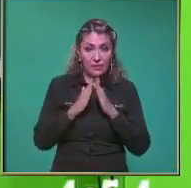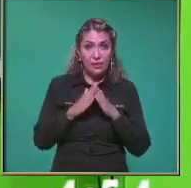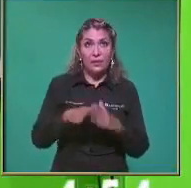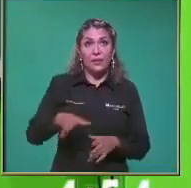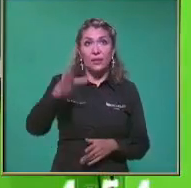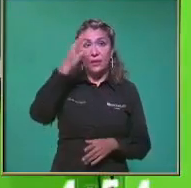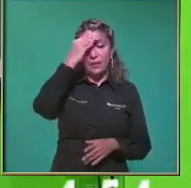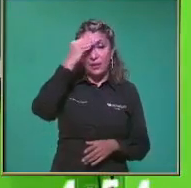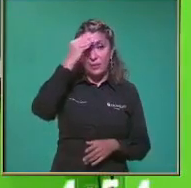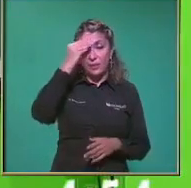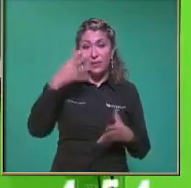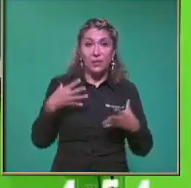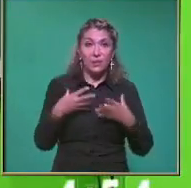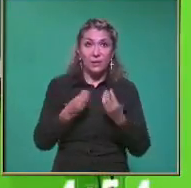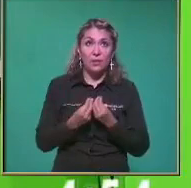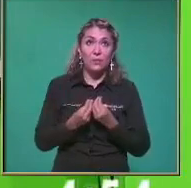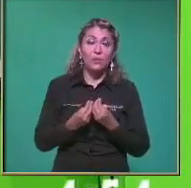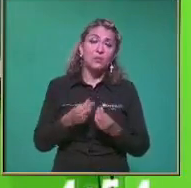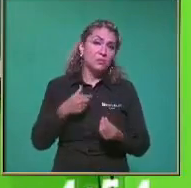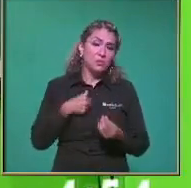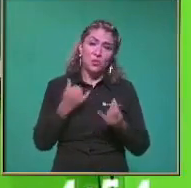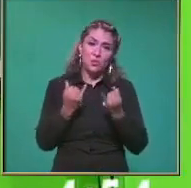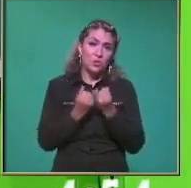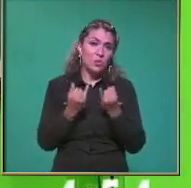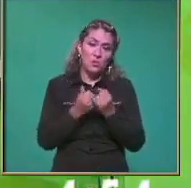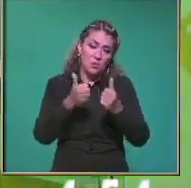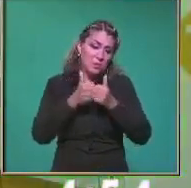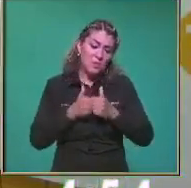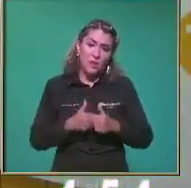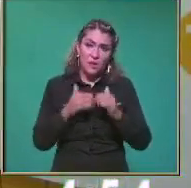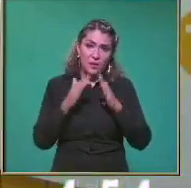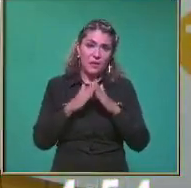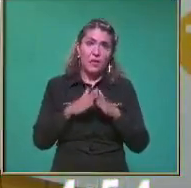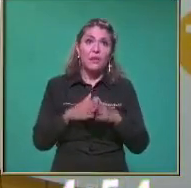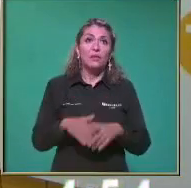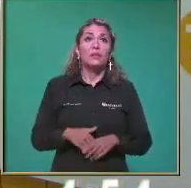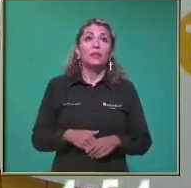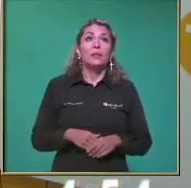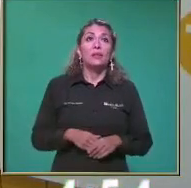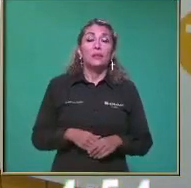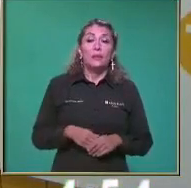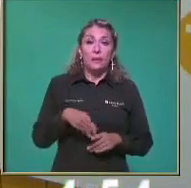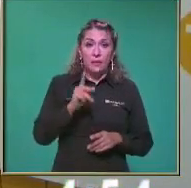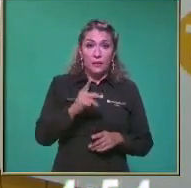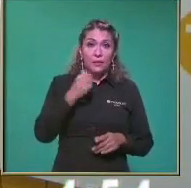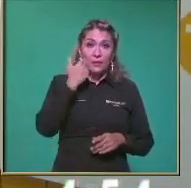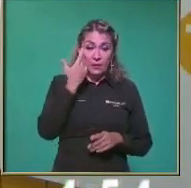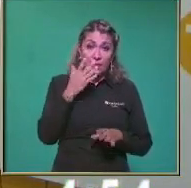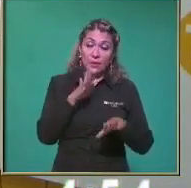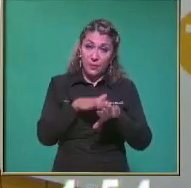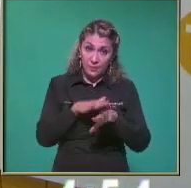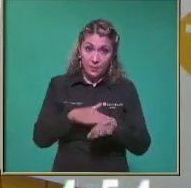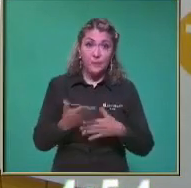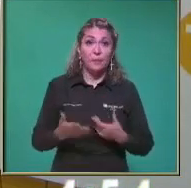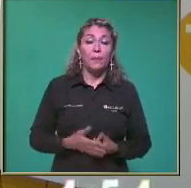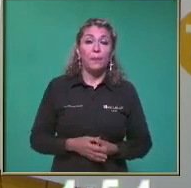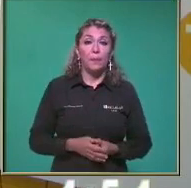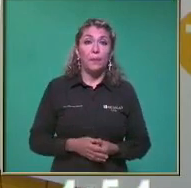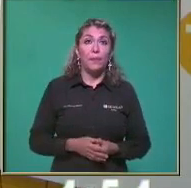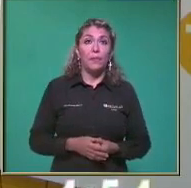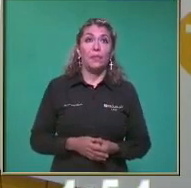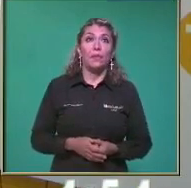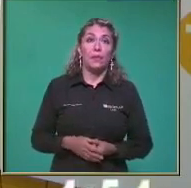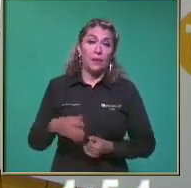aprendemos juntos, y yo me quedo en casa, hashtag, para aprender. Pero aquí quiero hacer unos pequeños anuncios. Chicos,